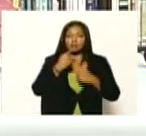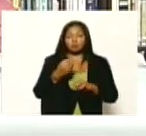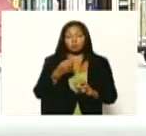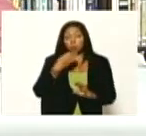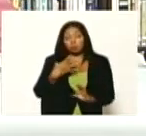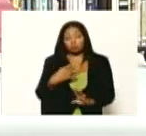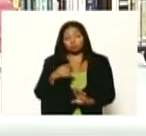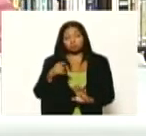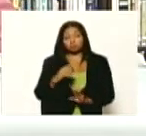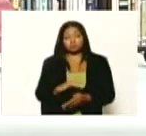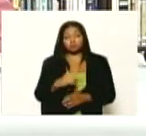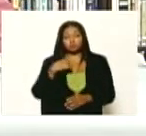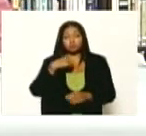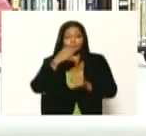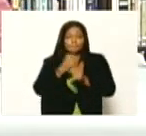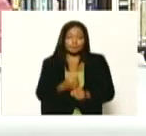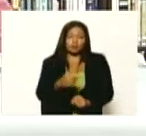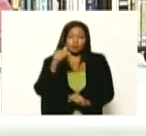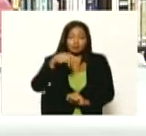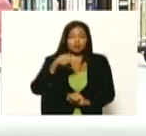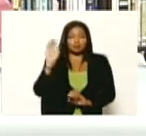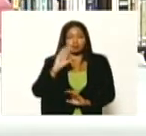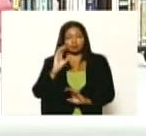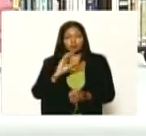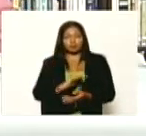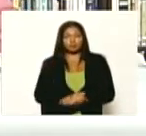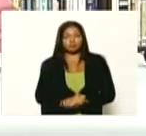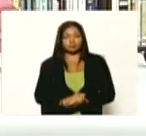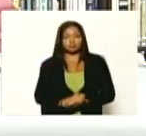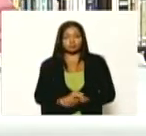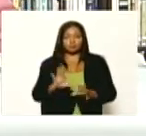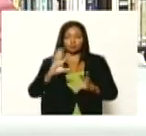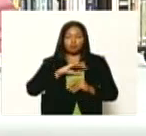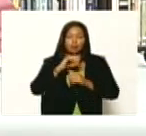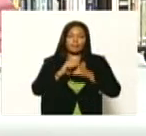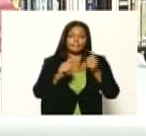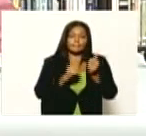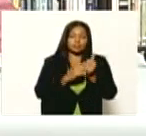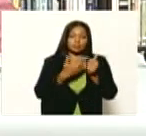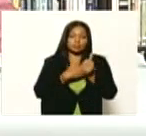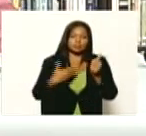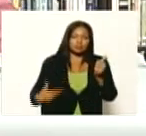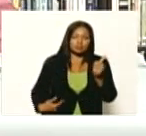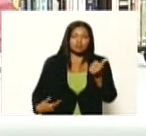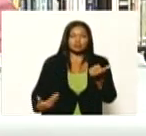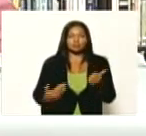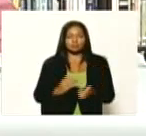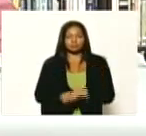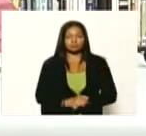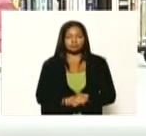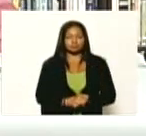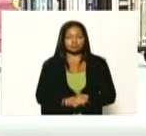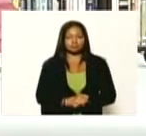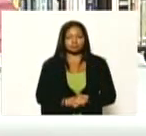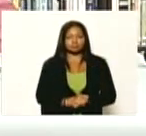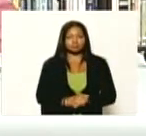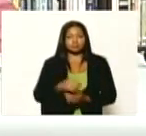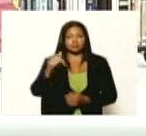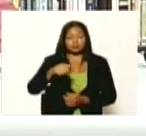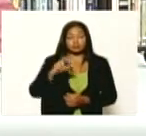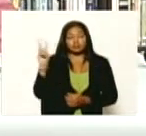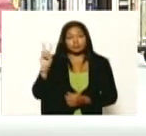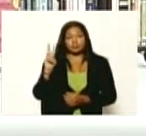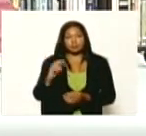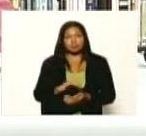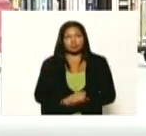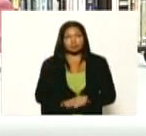bueno, Aristóbulo, te espero aquí en Caracas para que asumas la vicepresidenta ejecutiva de la República Bolivariana de